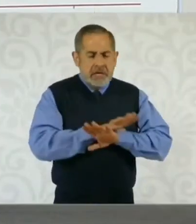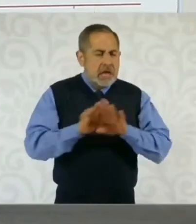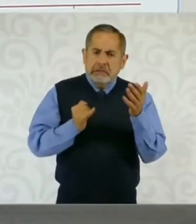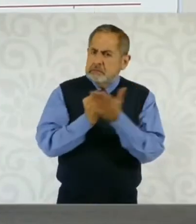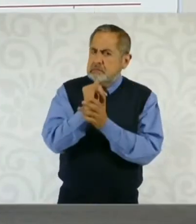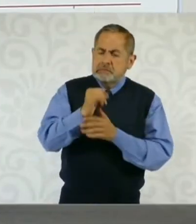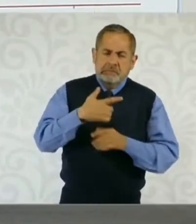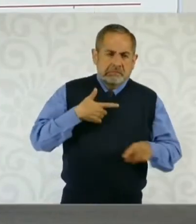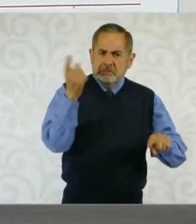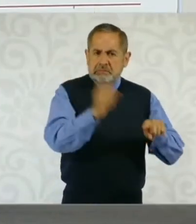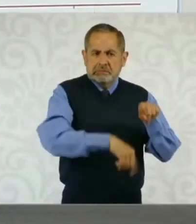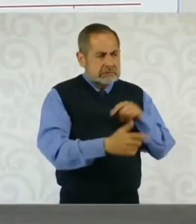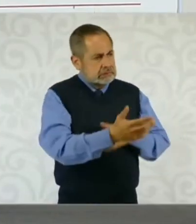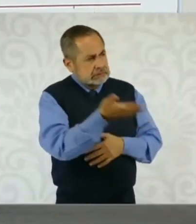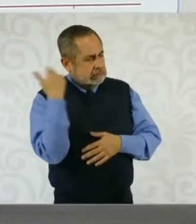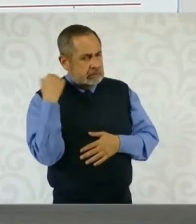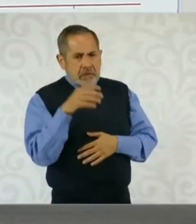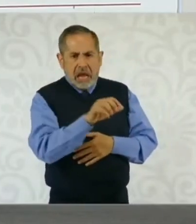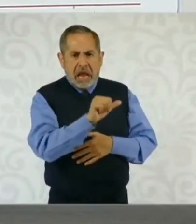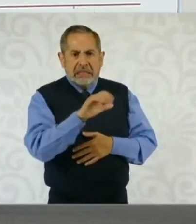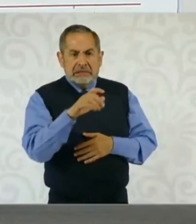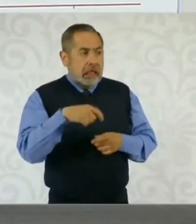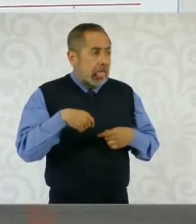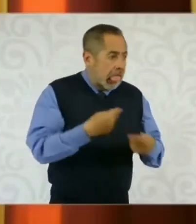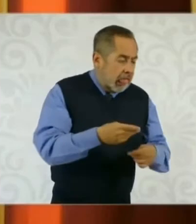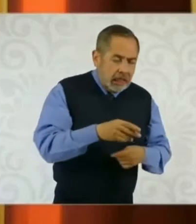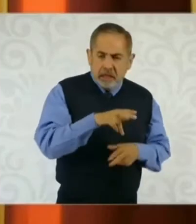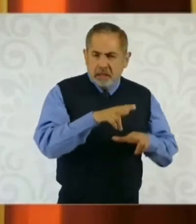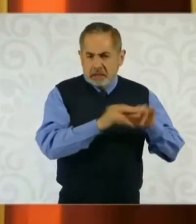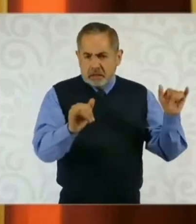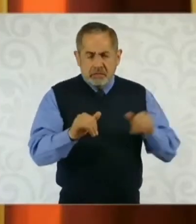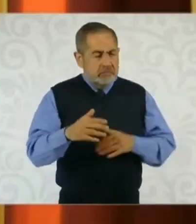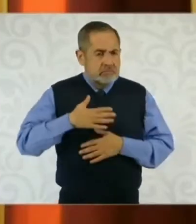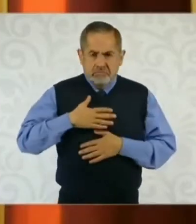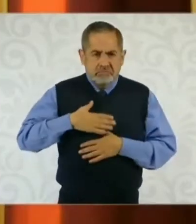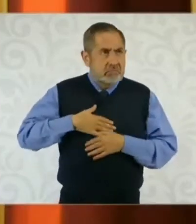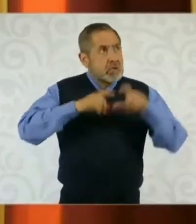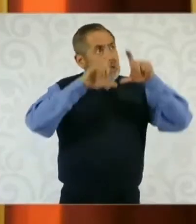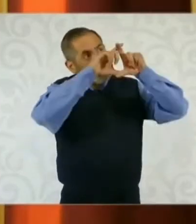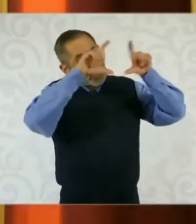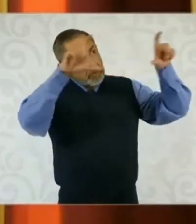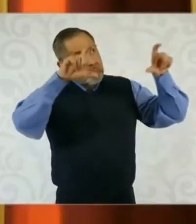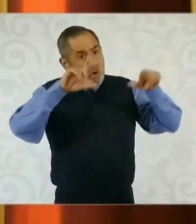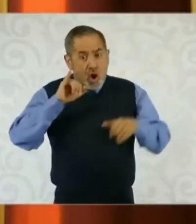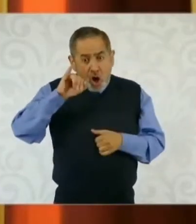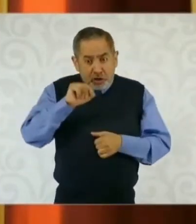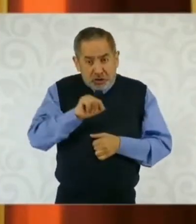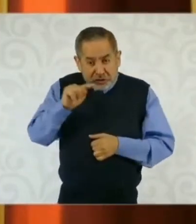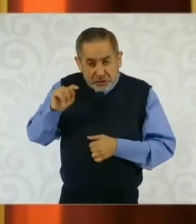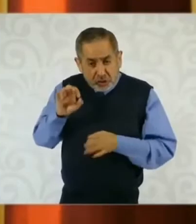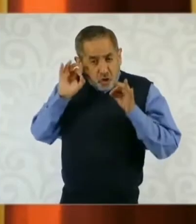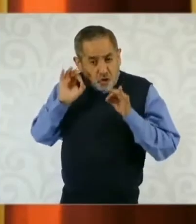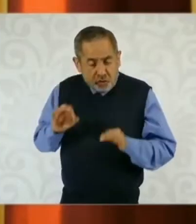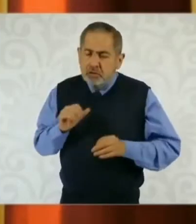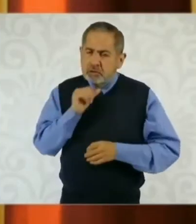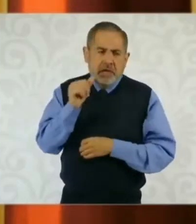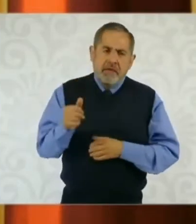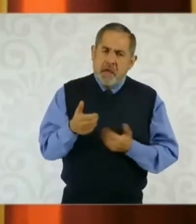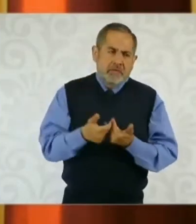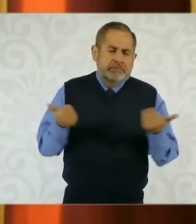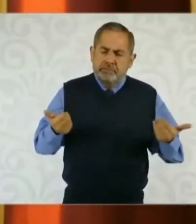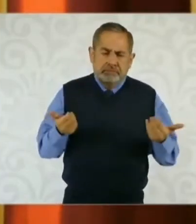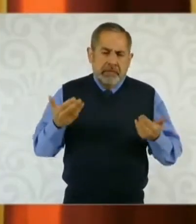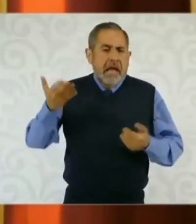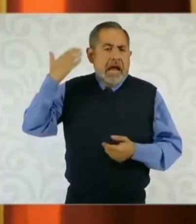institución de sus funciones y del deslinde con la Fundación ISSSTE desde la administración